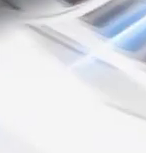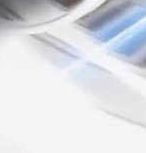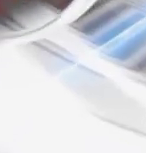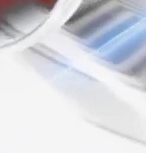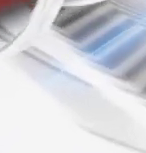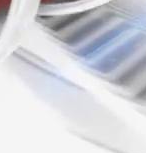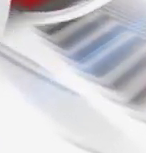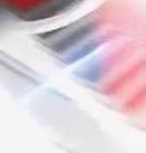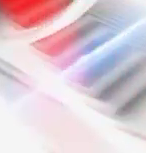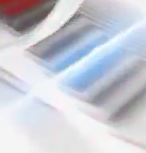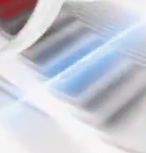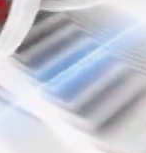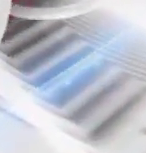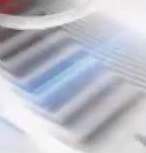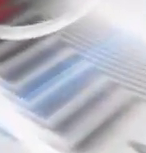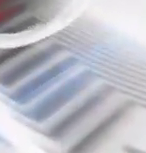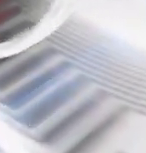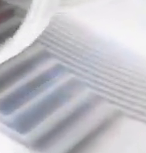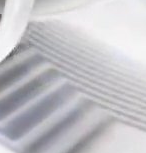Música